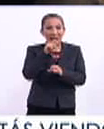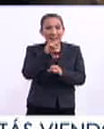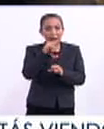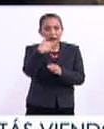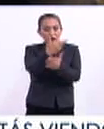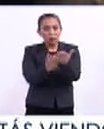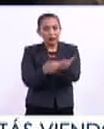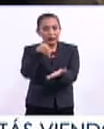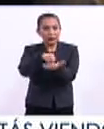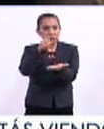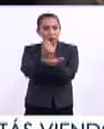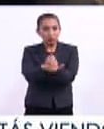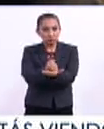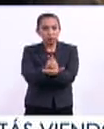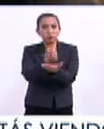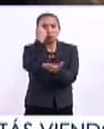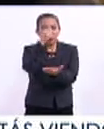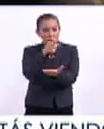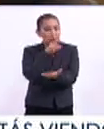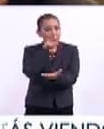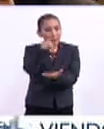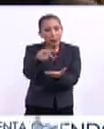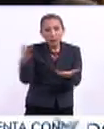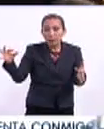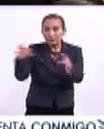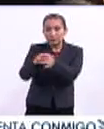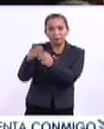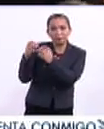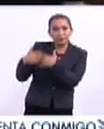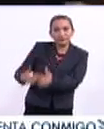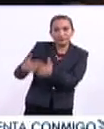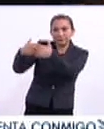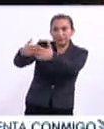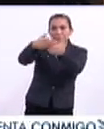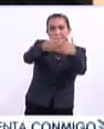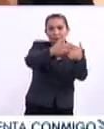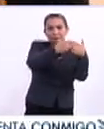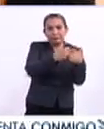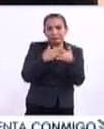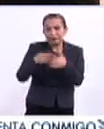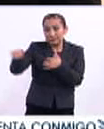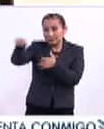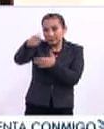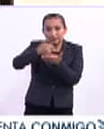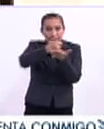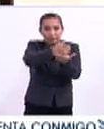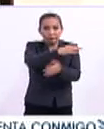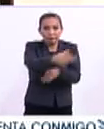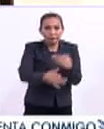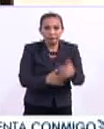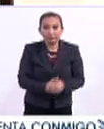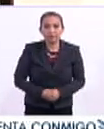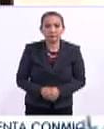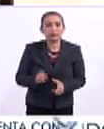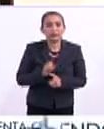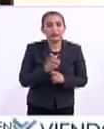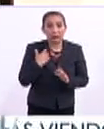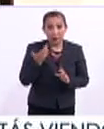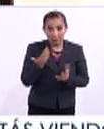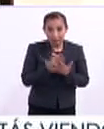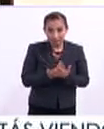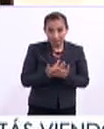una preocupación por estar haciendo lazos con la industria, porque finalmente eso beneficia a todos. Bueno, entonces ya